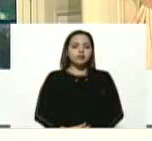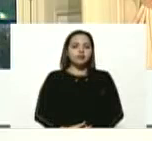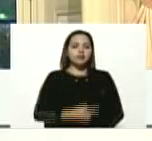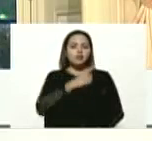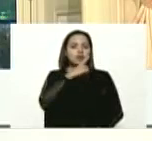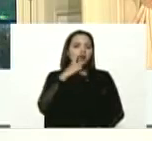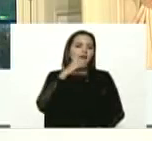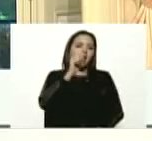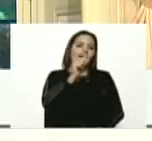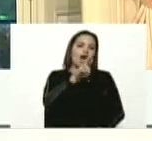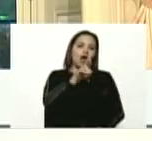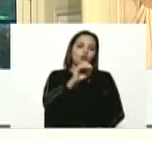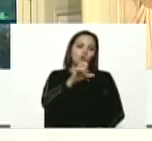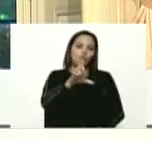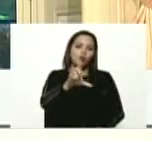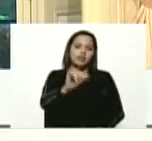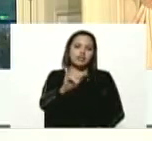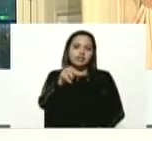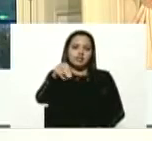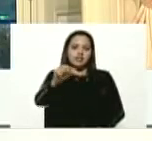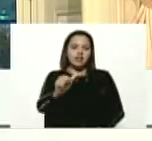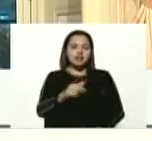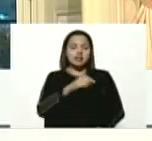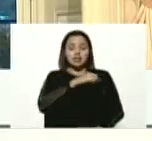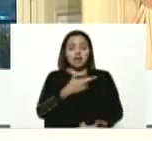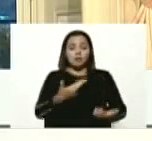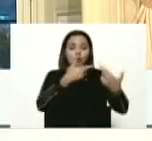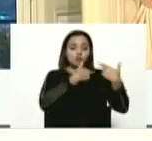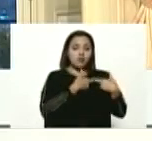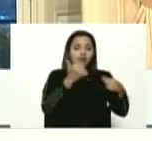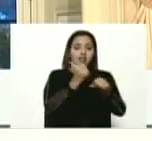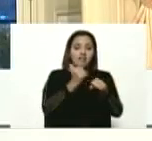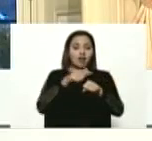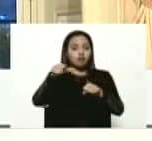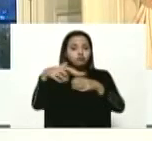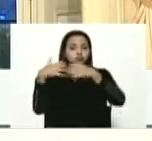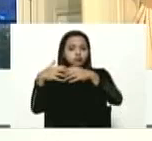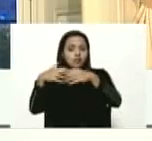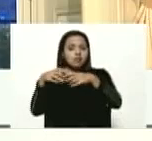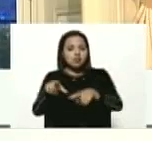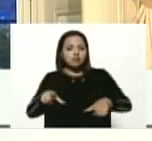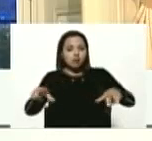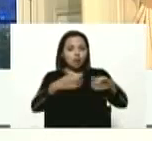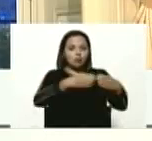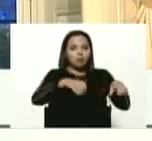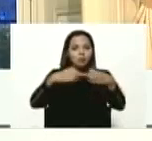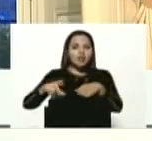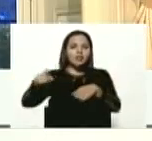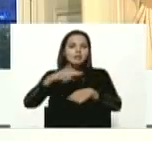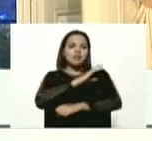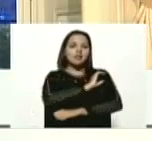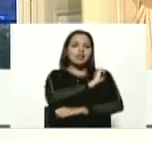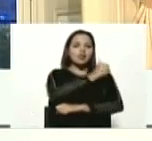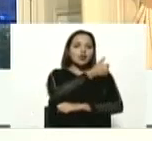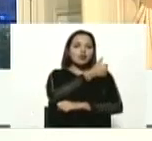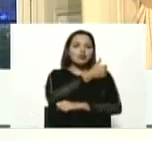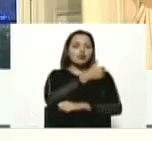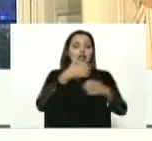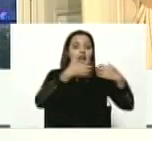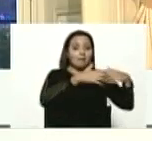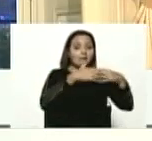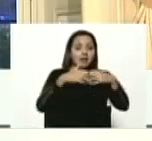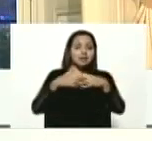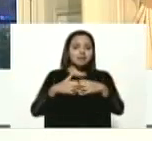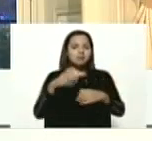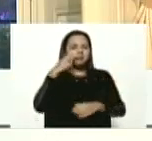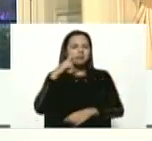Carolina Manillo, gerente de operaciones de la granja avícola Don Tito, y de Wilfredo González, director de avícola Don Tito. Vamos a ver